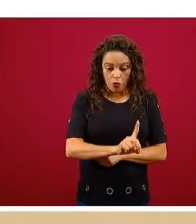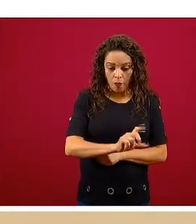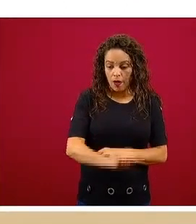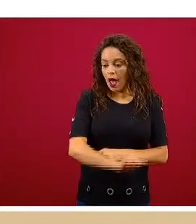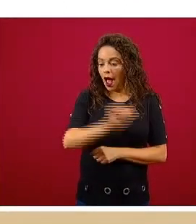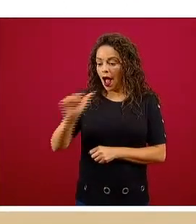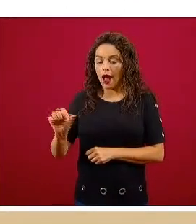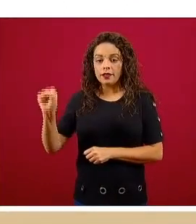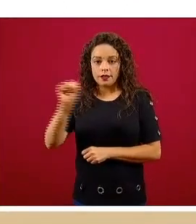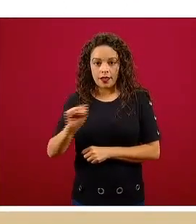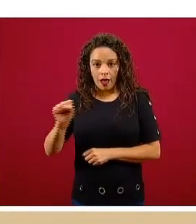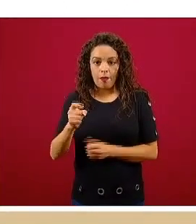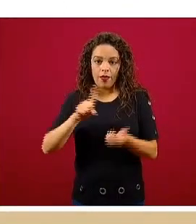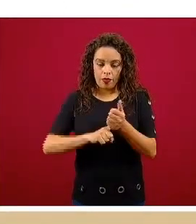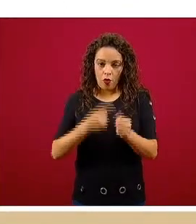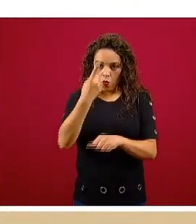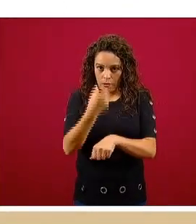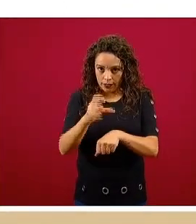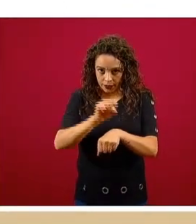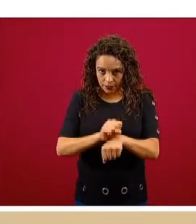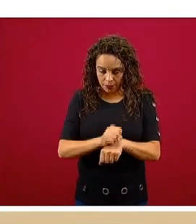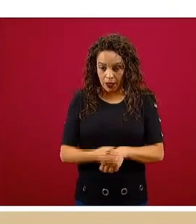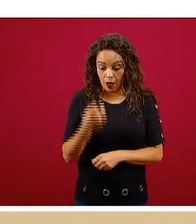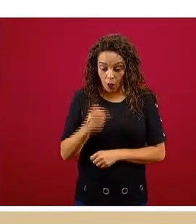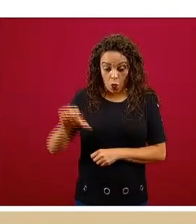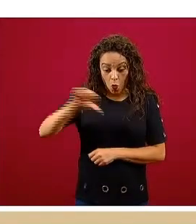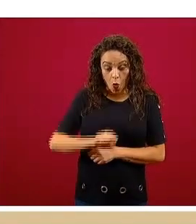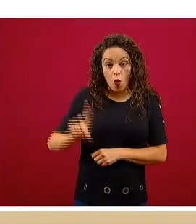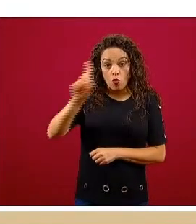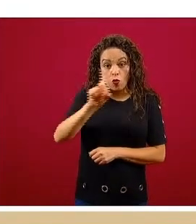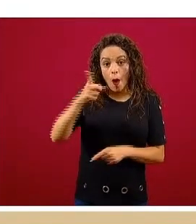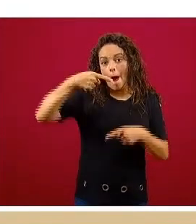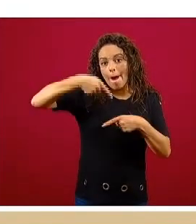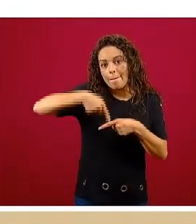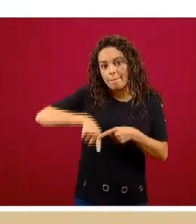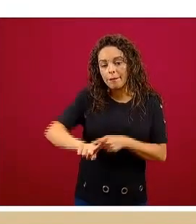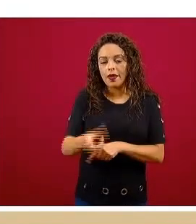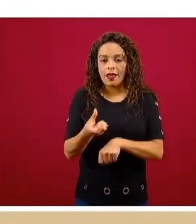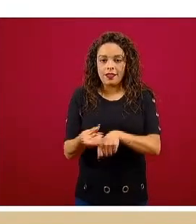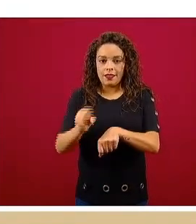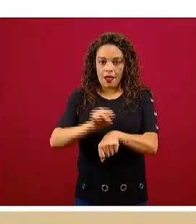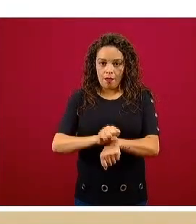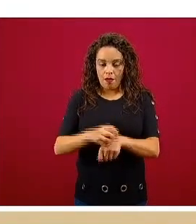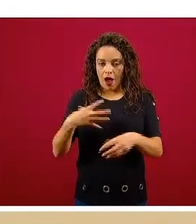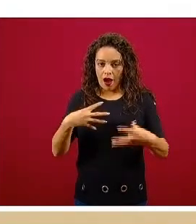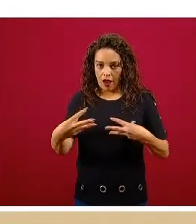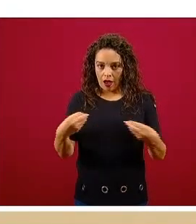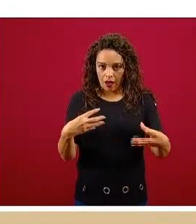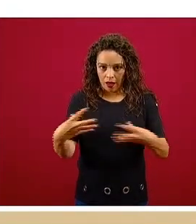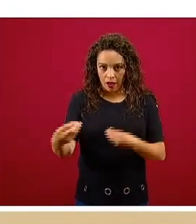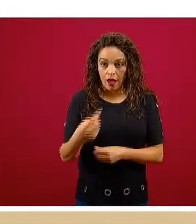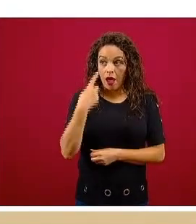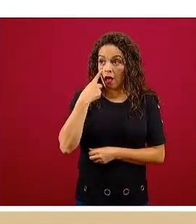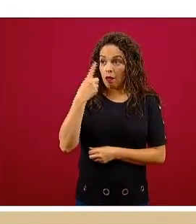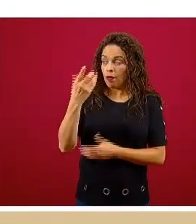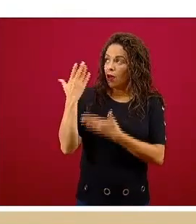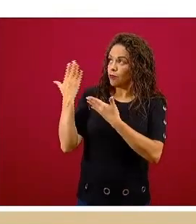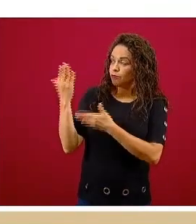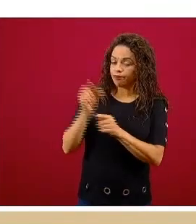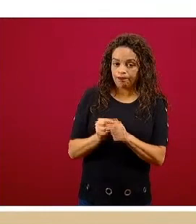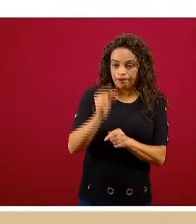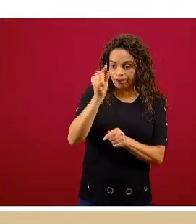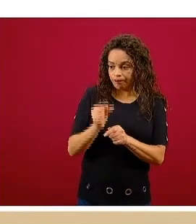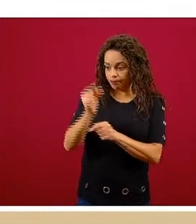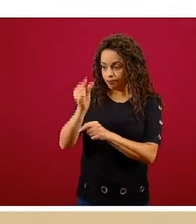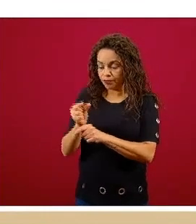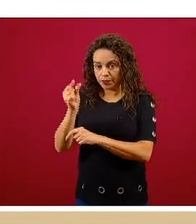eso el día de hoy, que es domingo y que estamos iniciando una semana epidemiológica, graficamos ahora la siguiente semana. Hasta el día de ayer